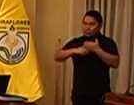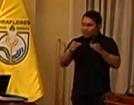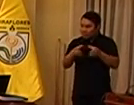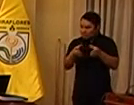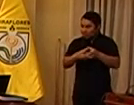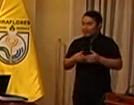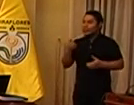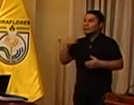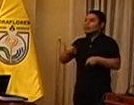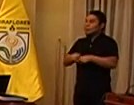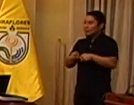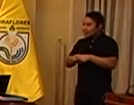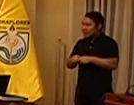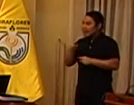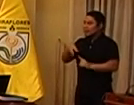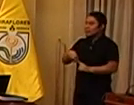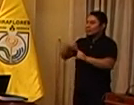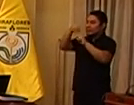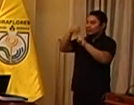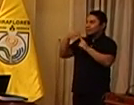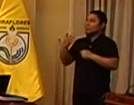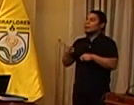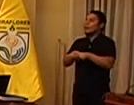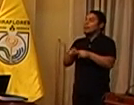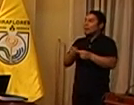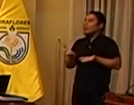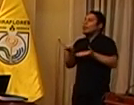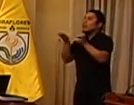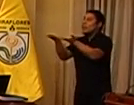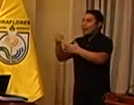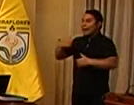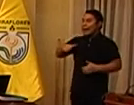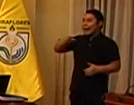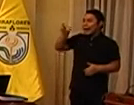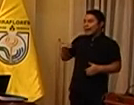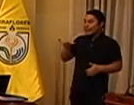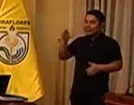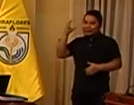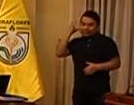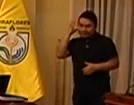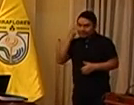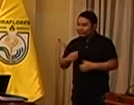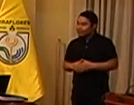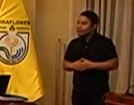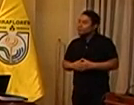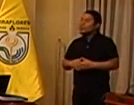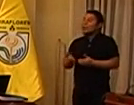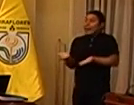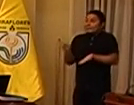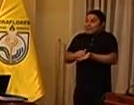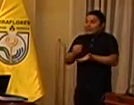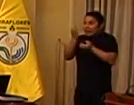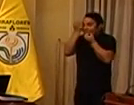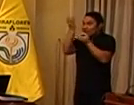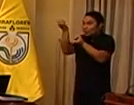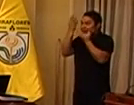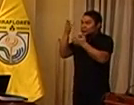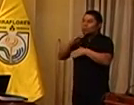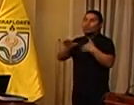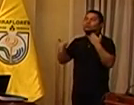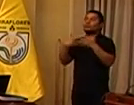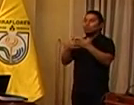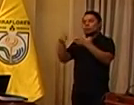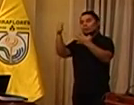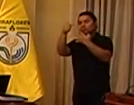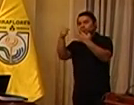autoridades de la Municipalidad, especialmente al alcalde del distrito. En breve daremos más información respecto a los puntos a